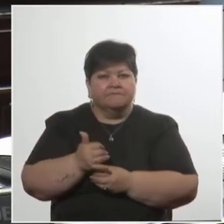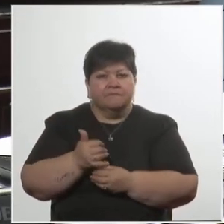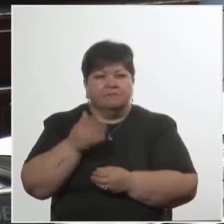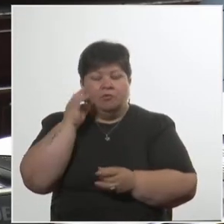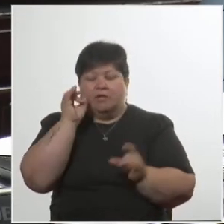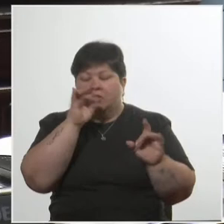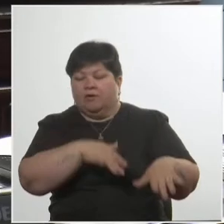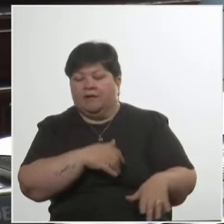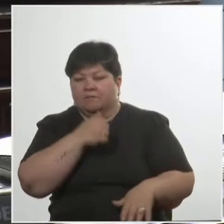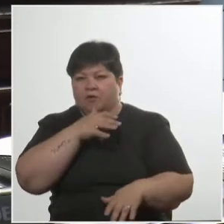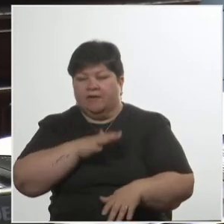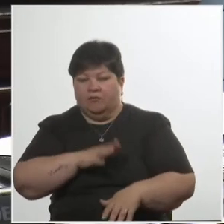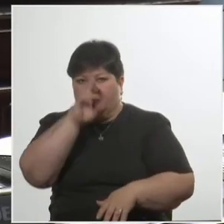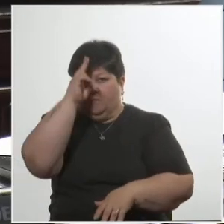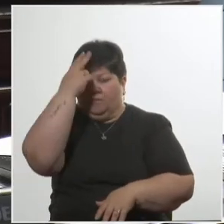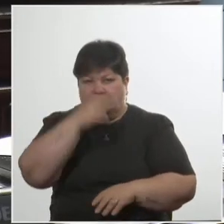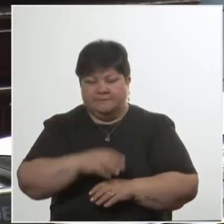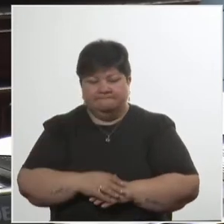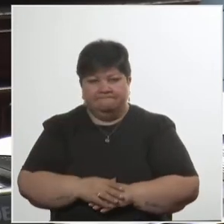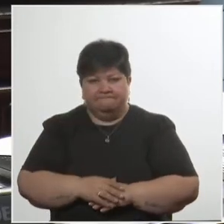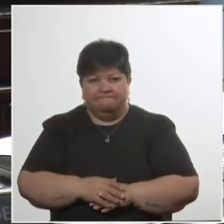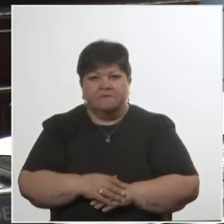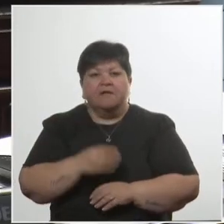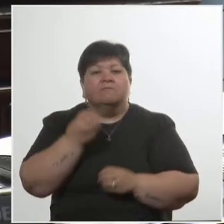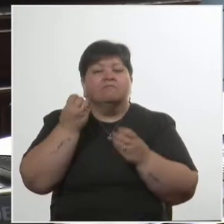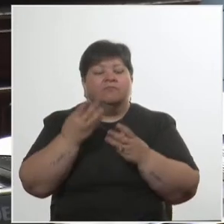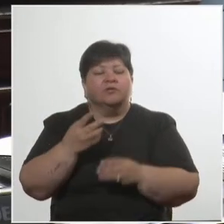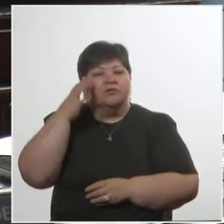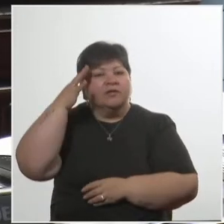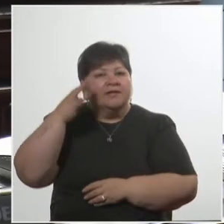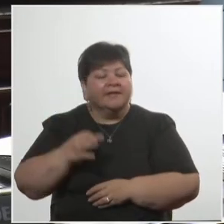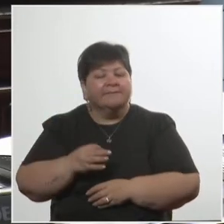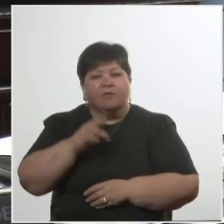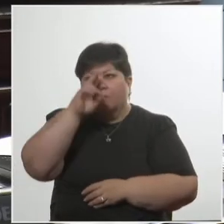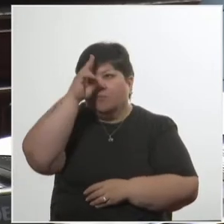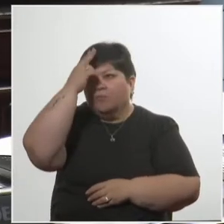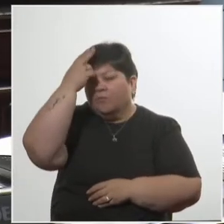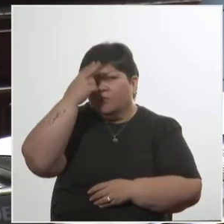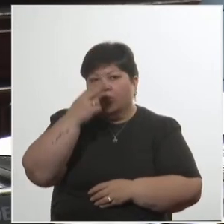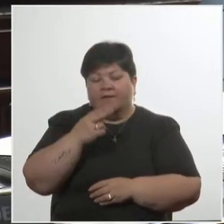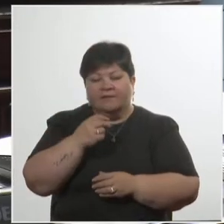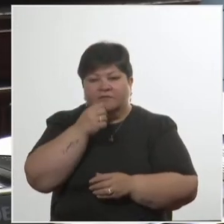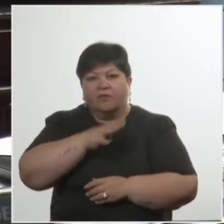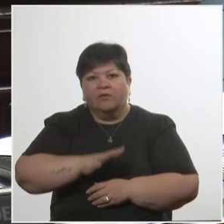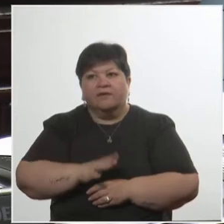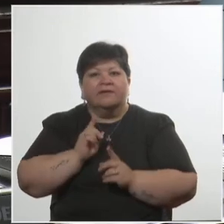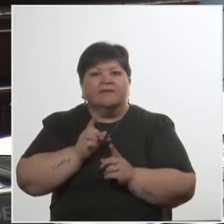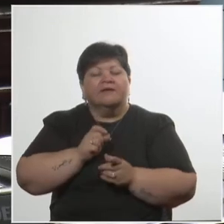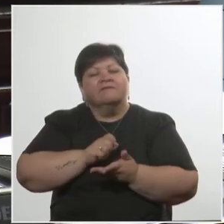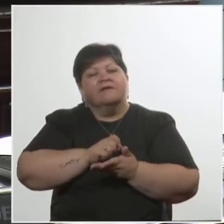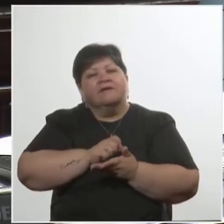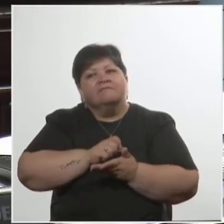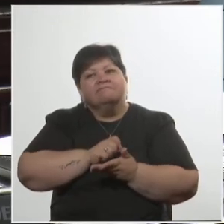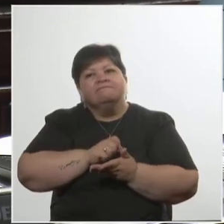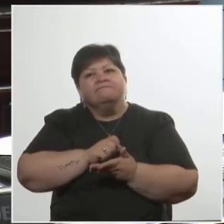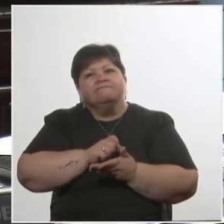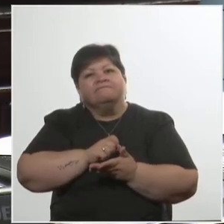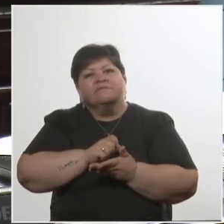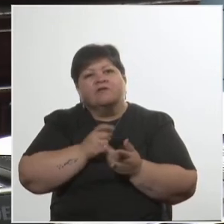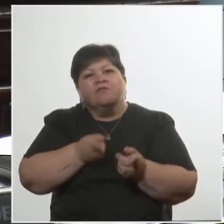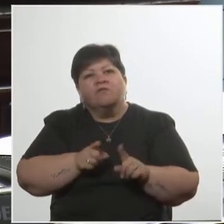por la historia creemos que la historia tiene que escribir se entera y tenemos que